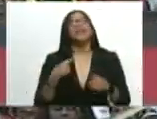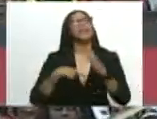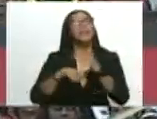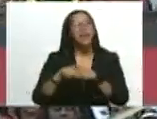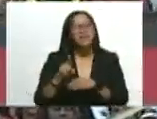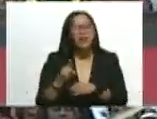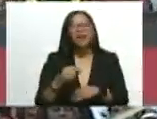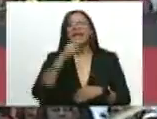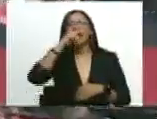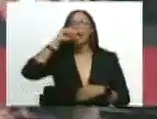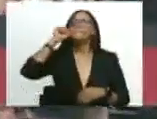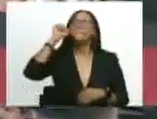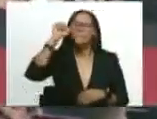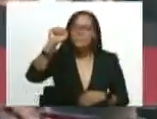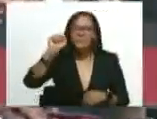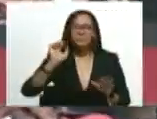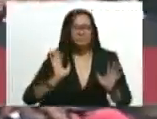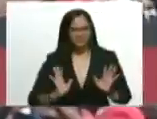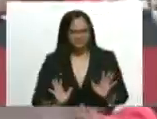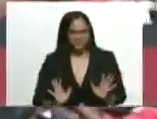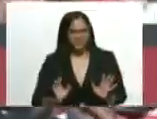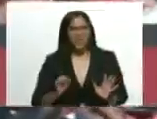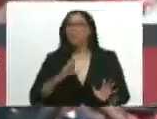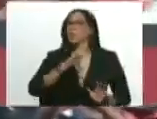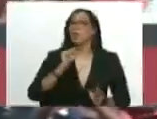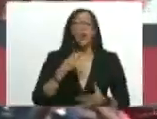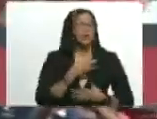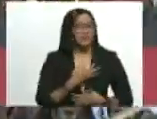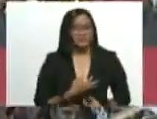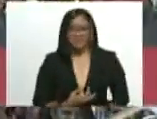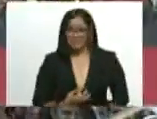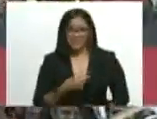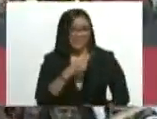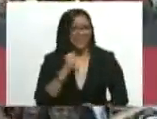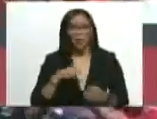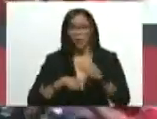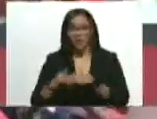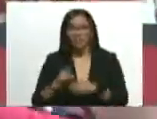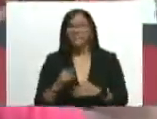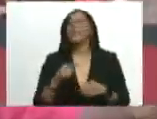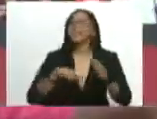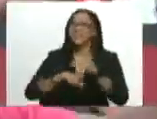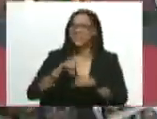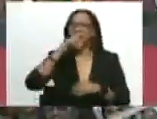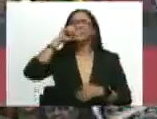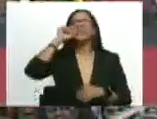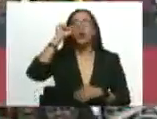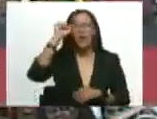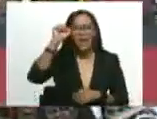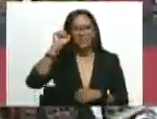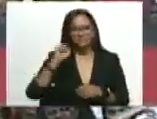en Nicolás no te vista el que va